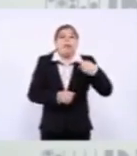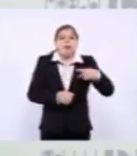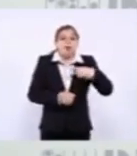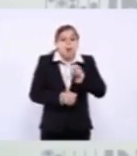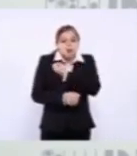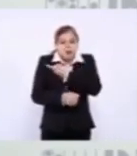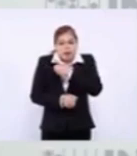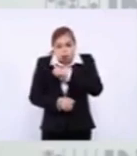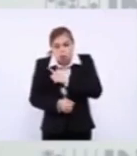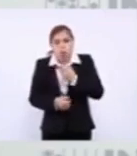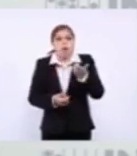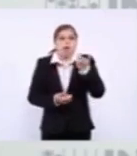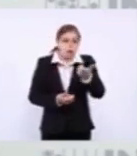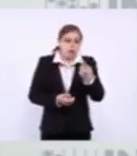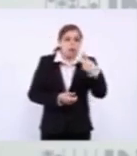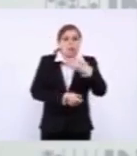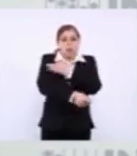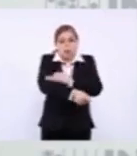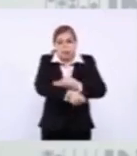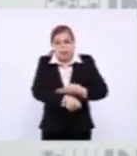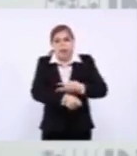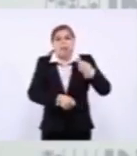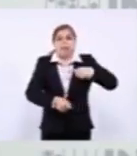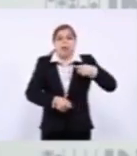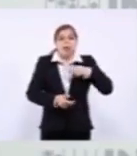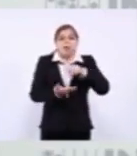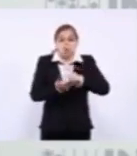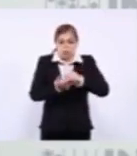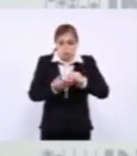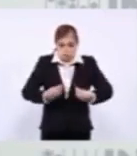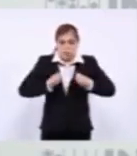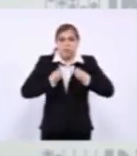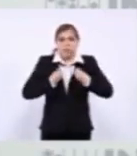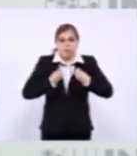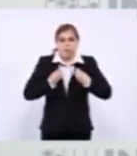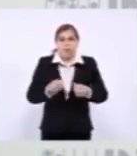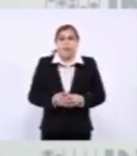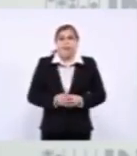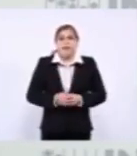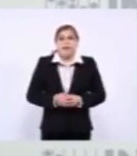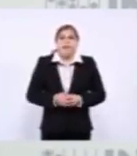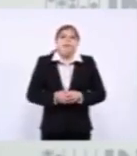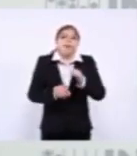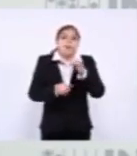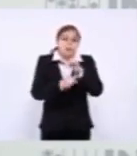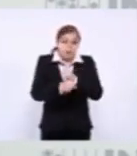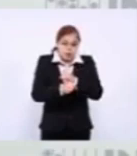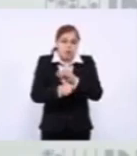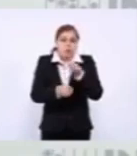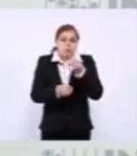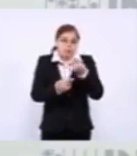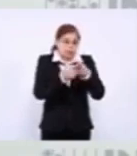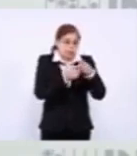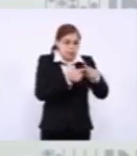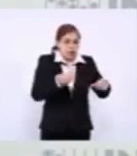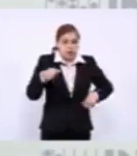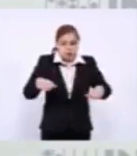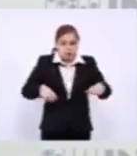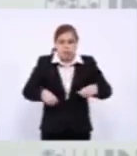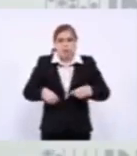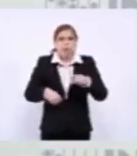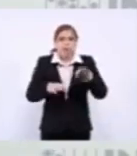familiar de los adultos que sobrevivieron los investigadores de muchas disciplinas trabajan con estos datos